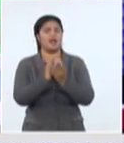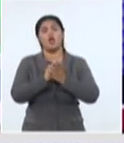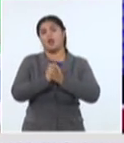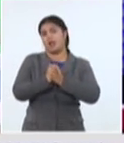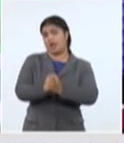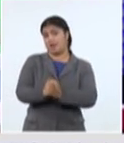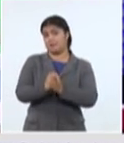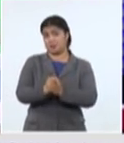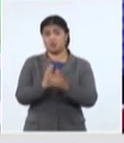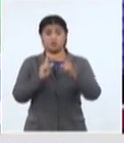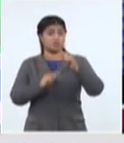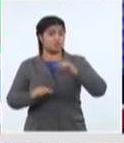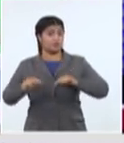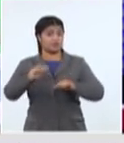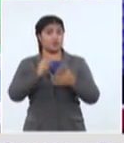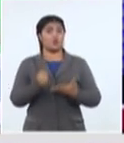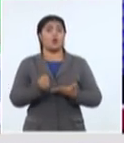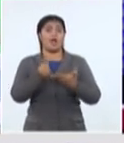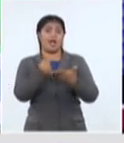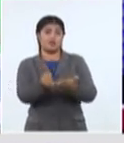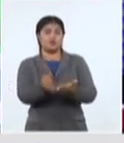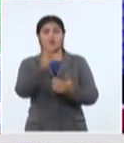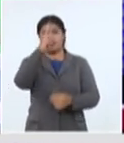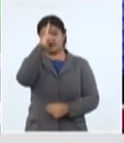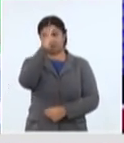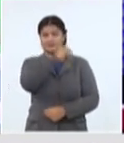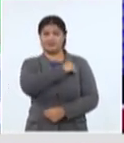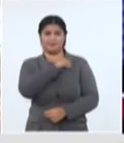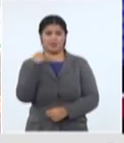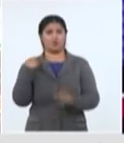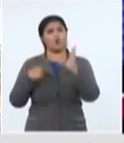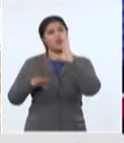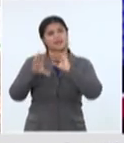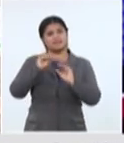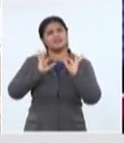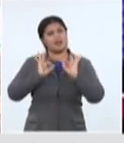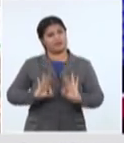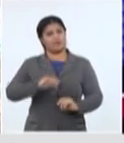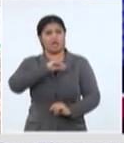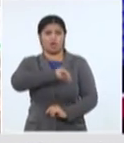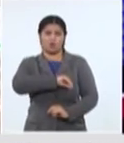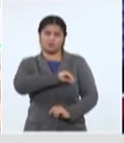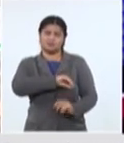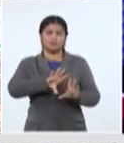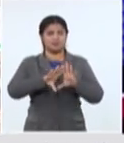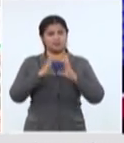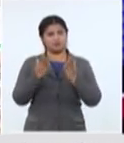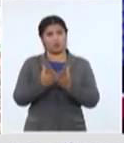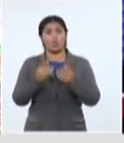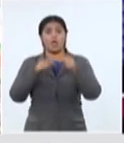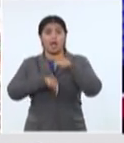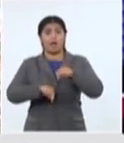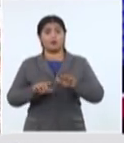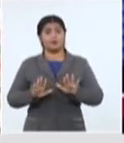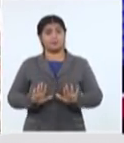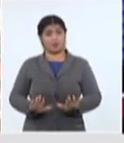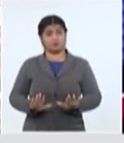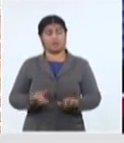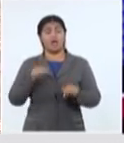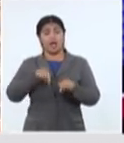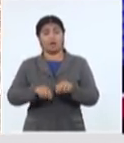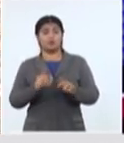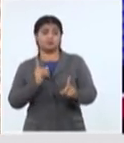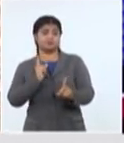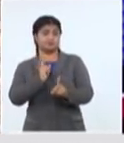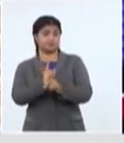y expresarlo adecuadamente también es otro aspecto importante. Vamos a hacer un alto en nuestra conversación, doctora, porque tenemos un enlace